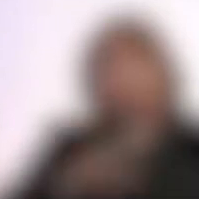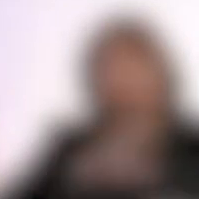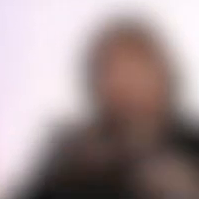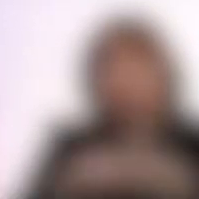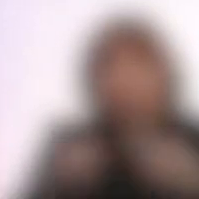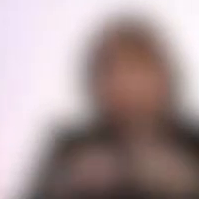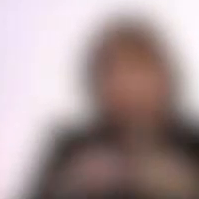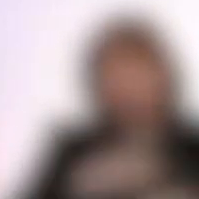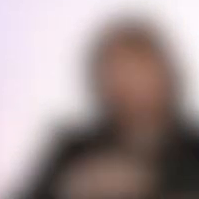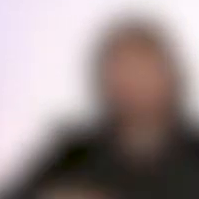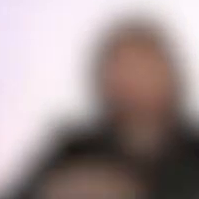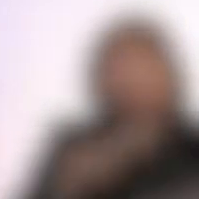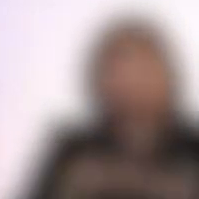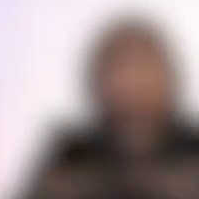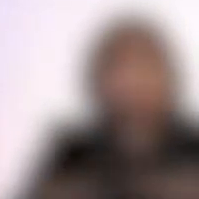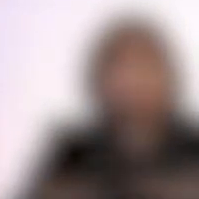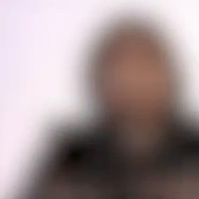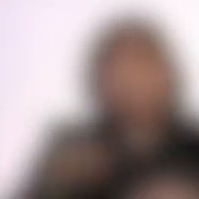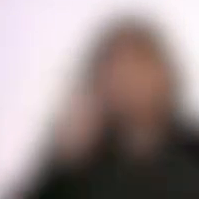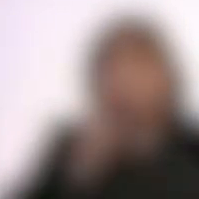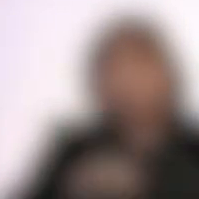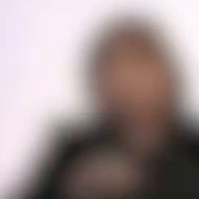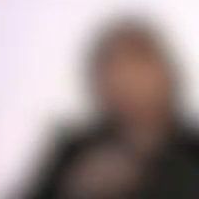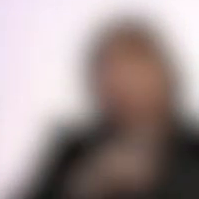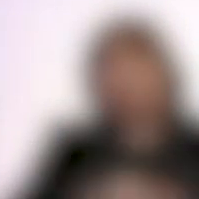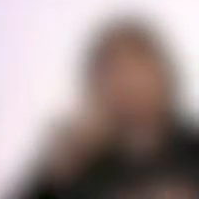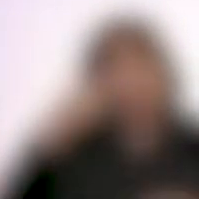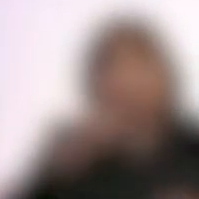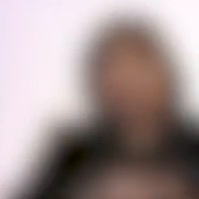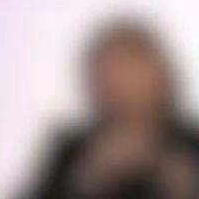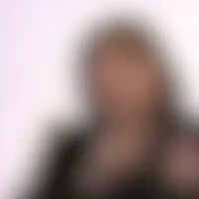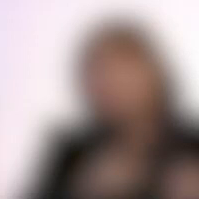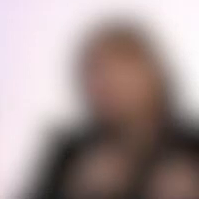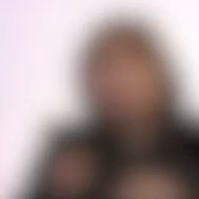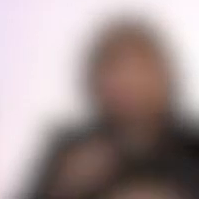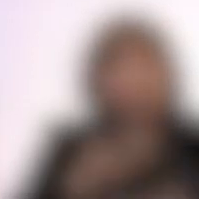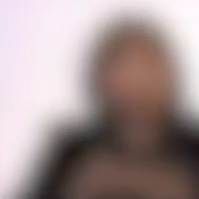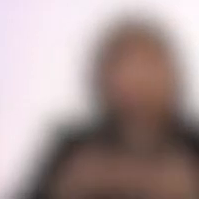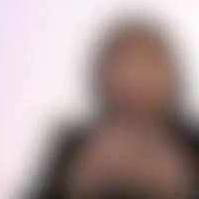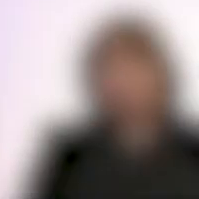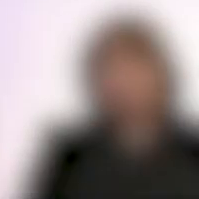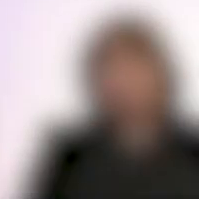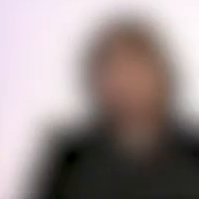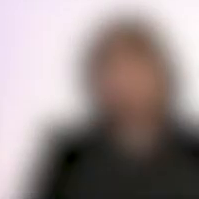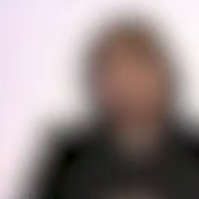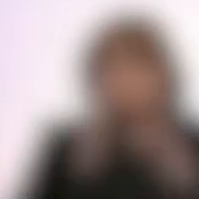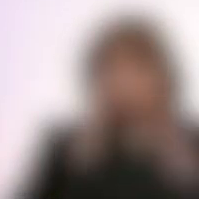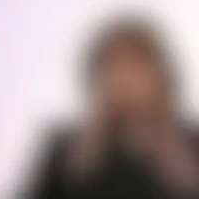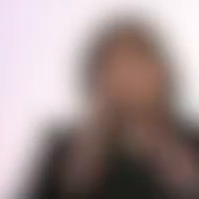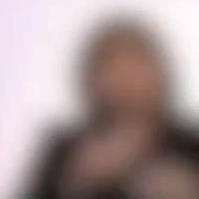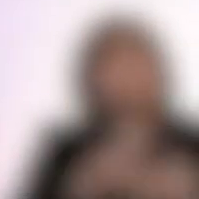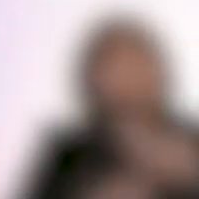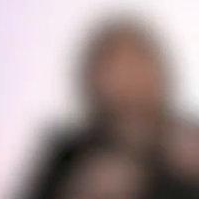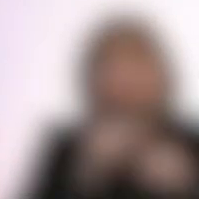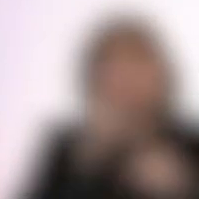por tratarse de materias prohibidas para el planteamiento de una cuestión de confianza la cuestión de confianza